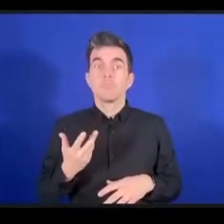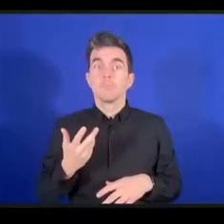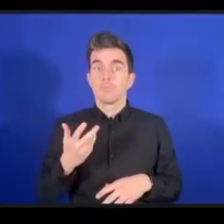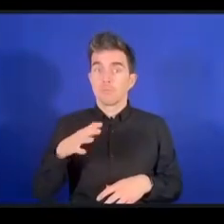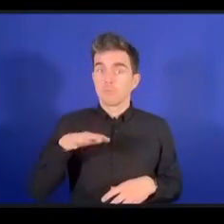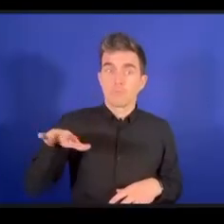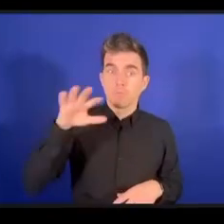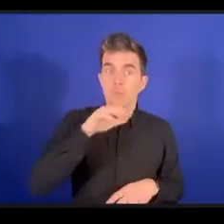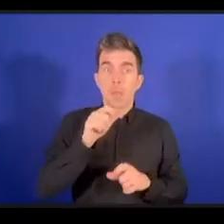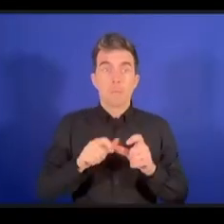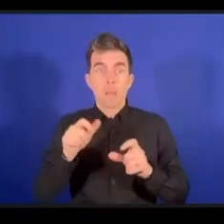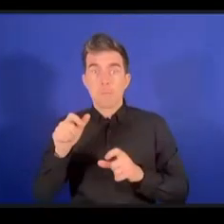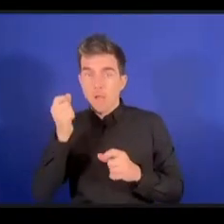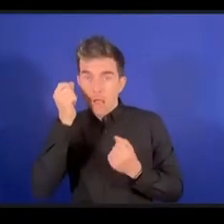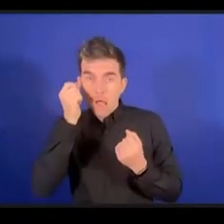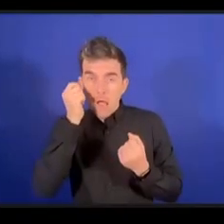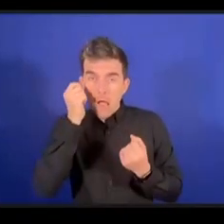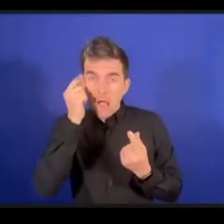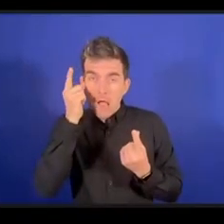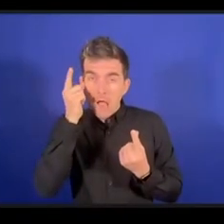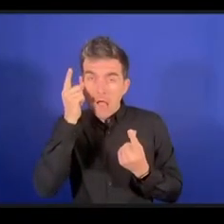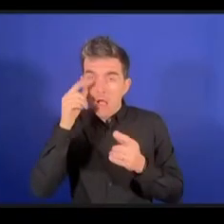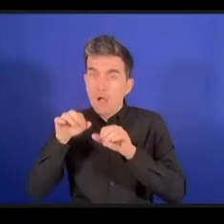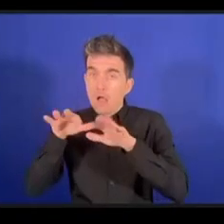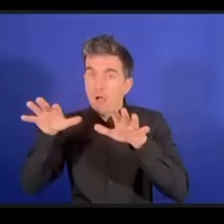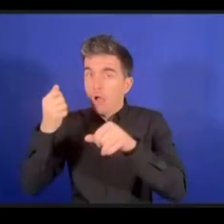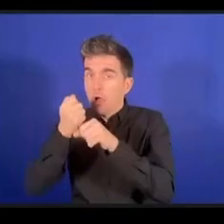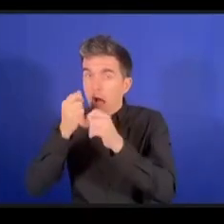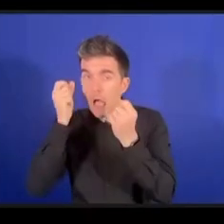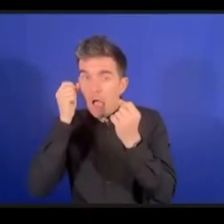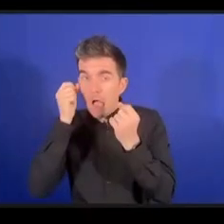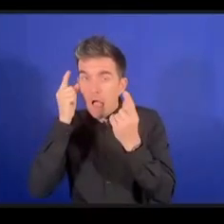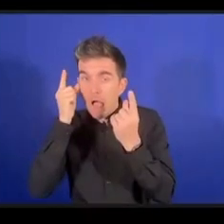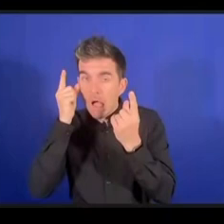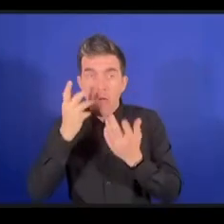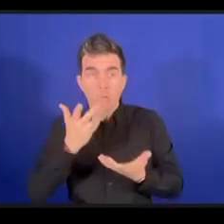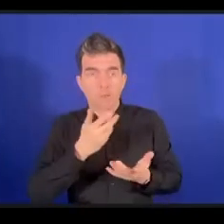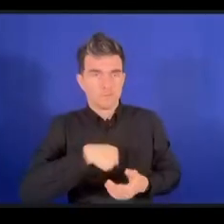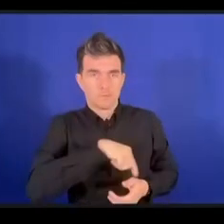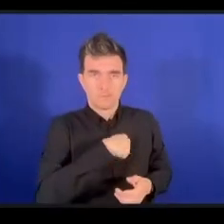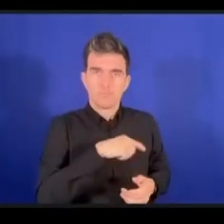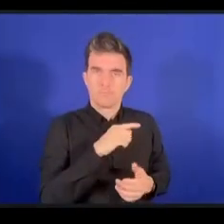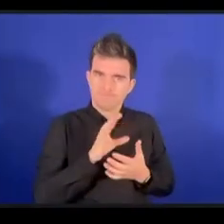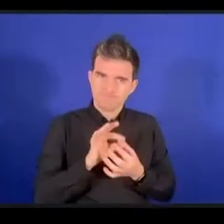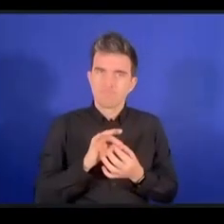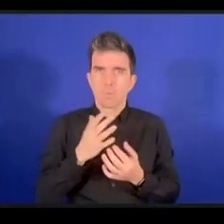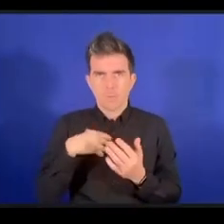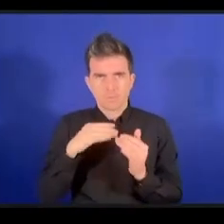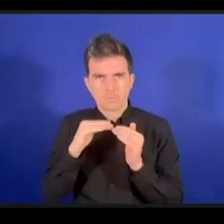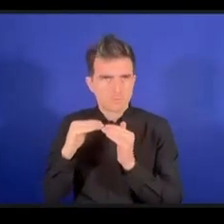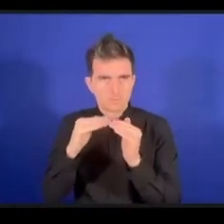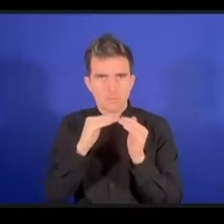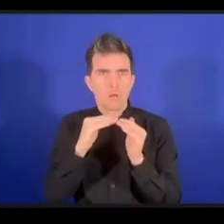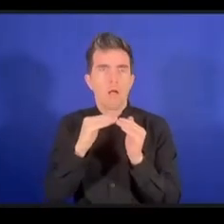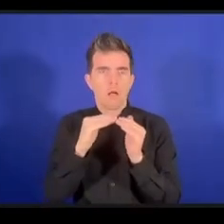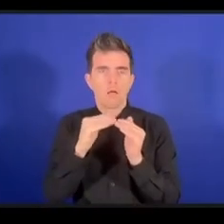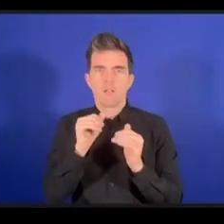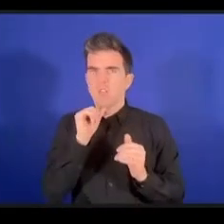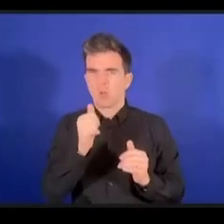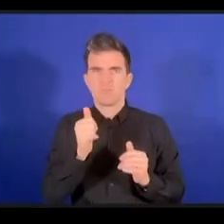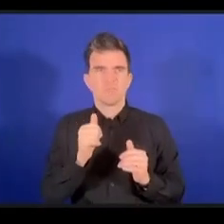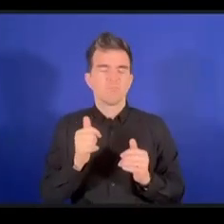agenda de eh de igualdad no se trata solo de un del acceso a la a la educación si